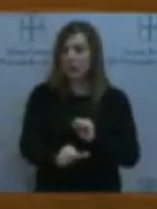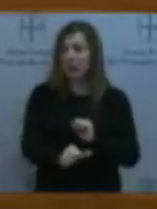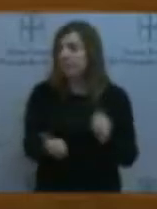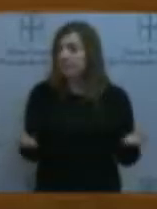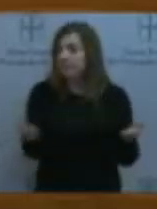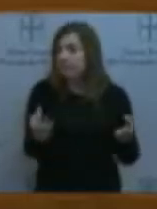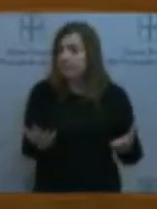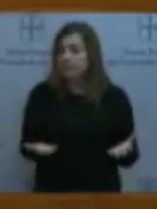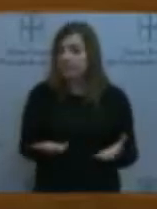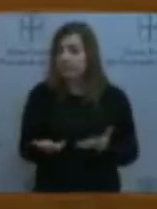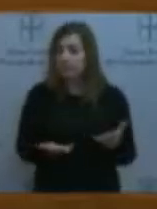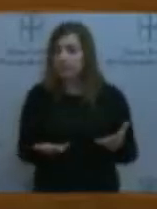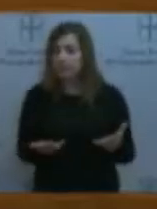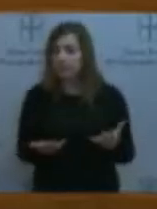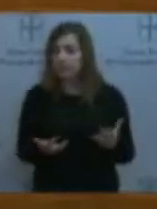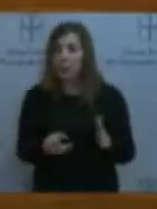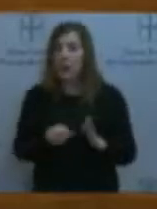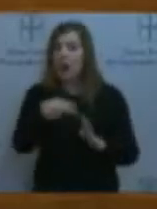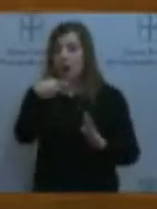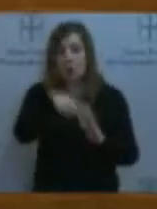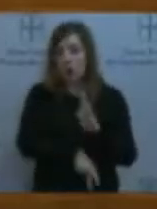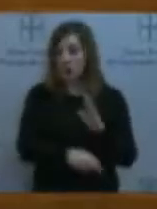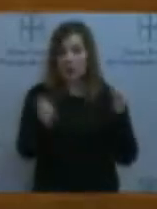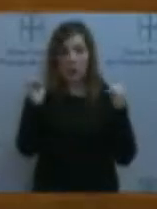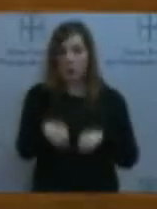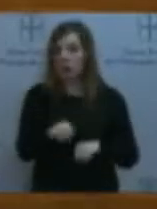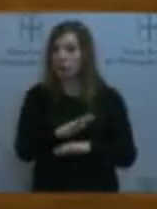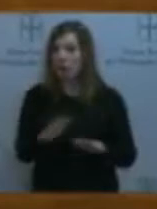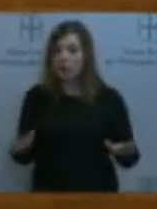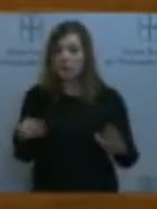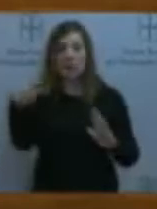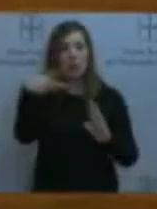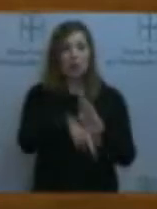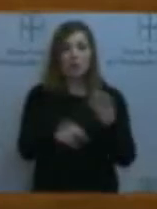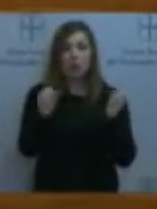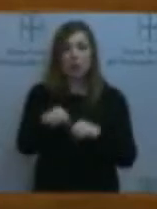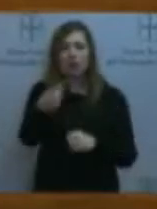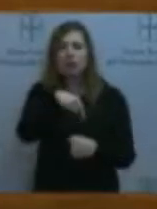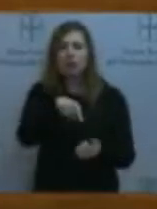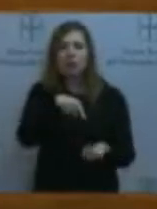establecer las reglas del acuerdo, las reglas de qué es lo que nos vamos a exigir en una